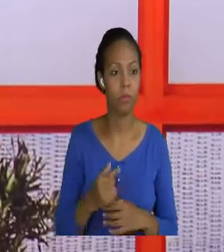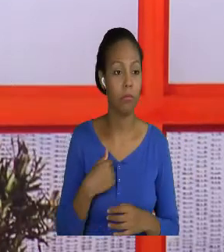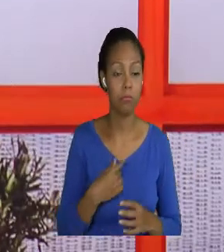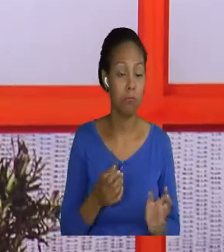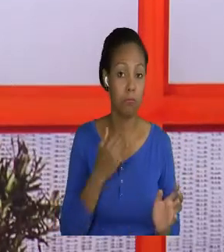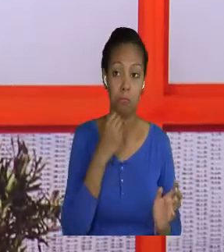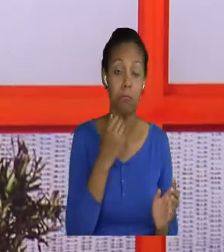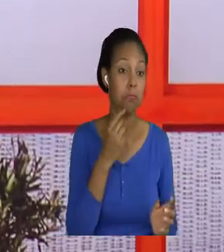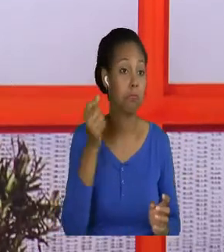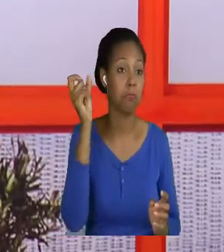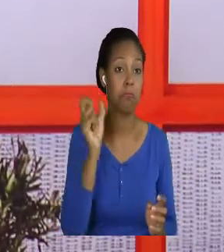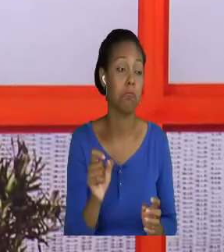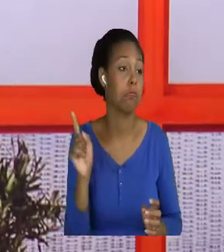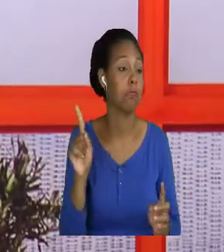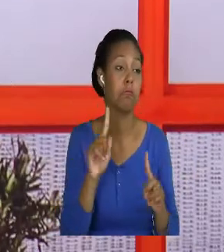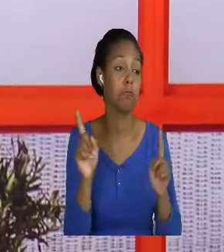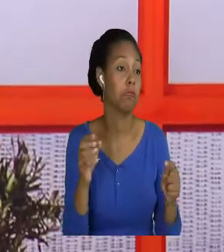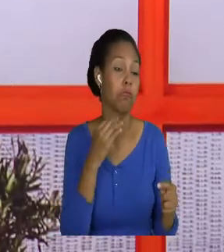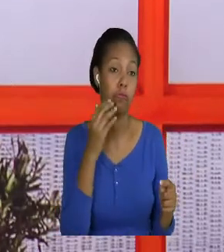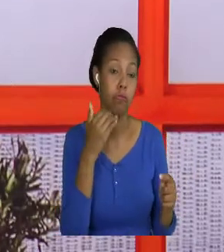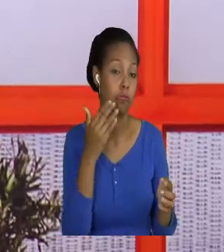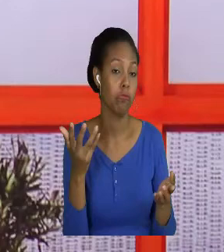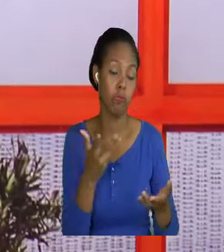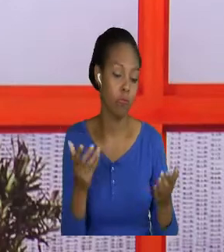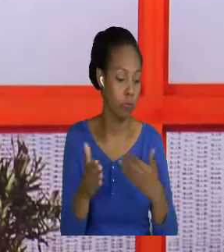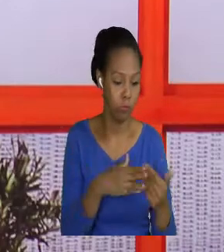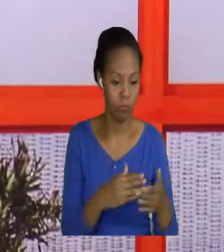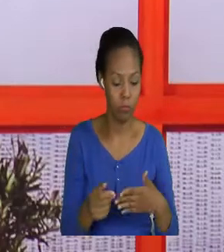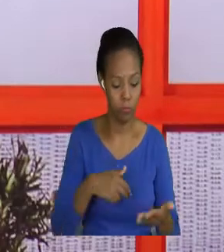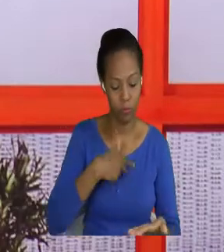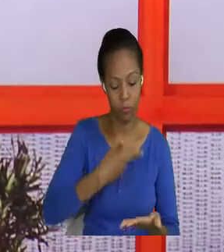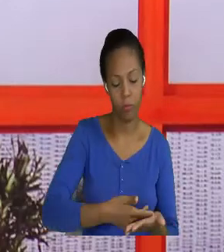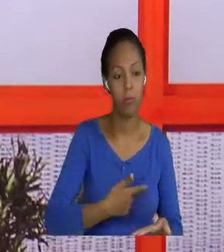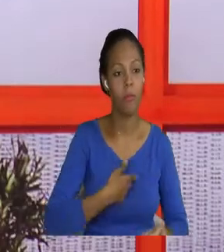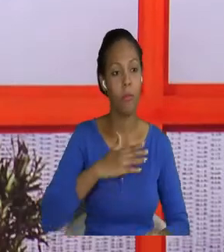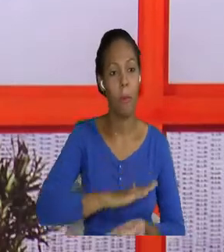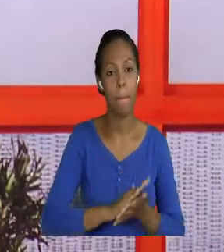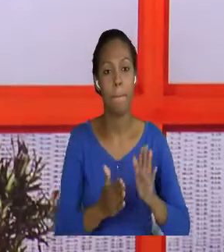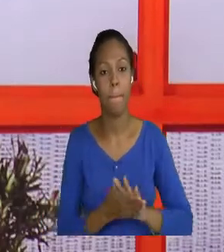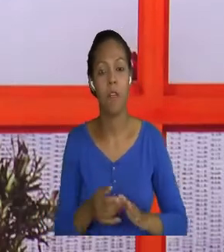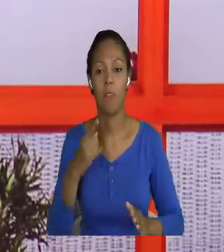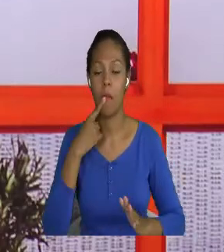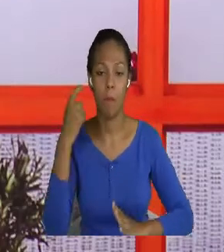dónde está la persona que le compró el vehículo. Tiene que estar a paz y salvo con multas,